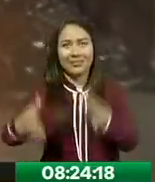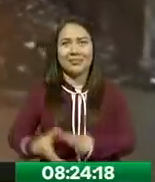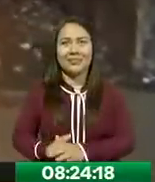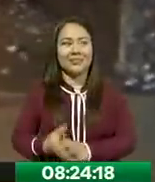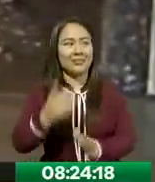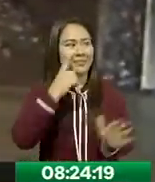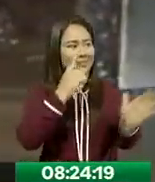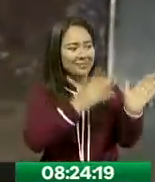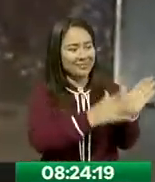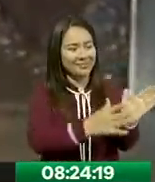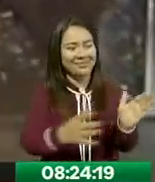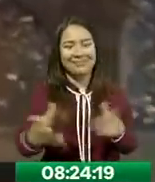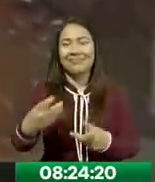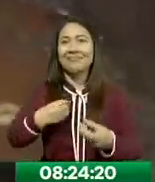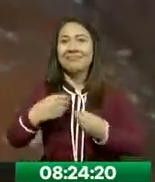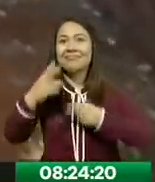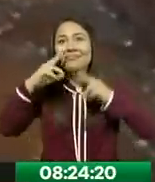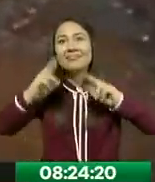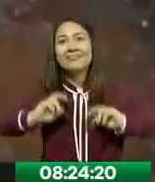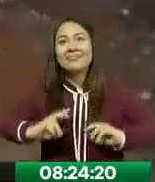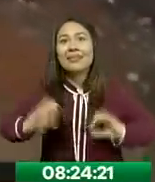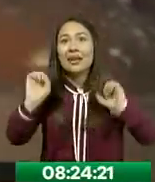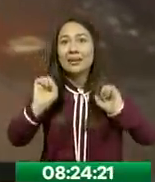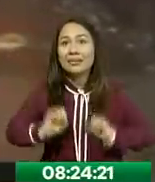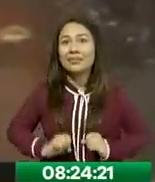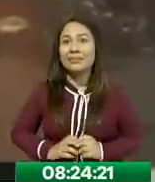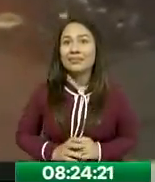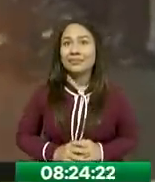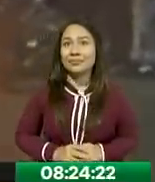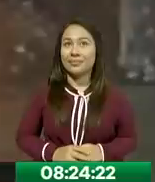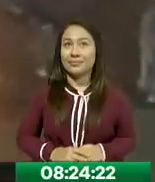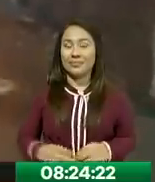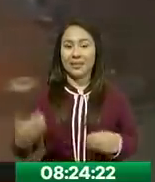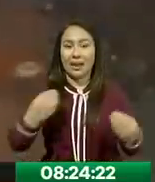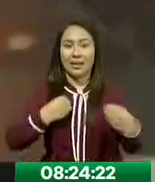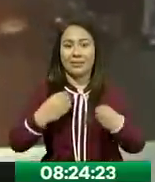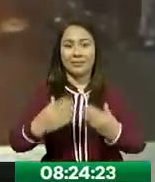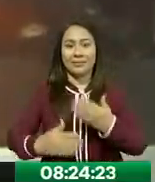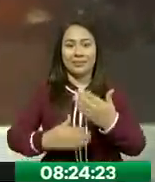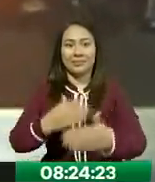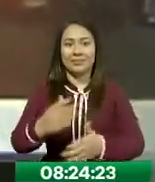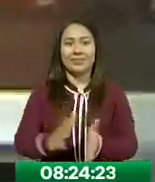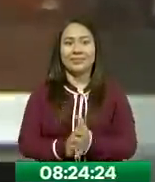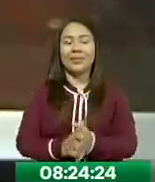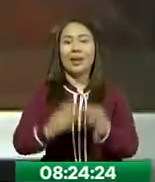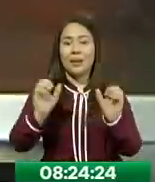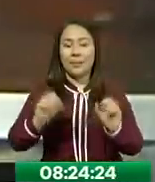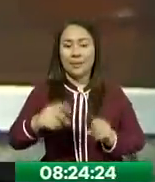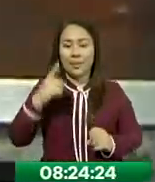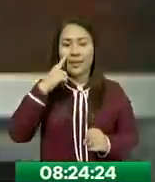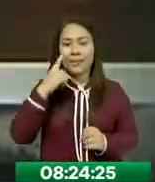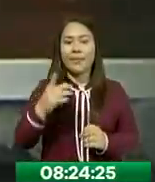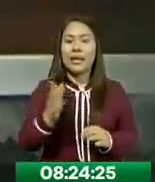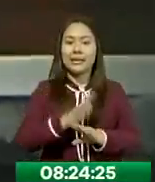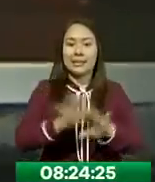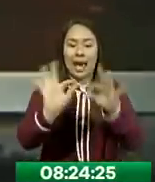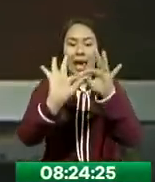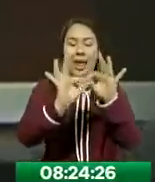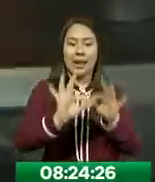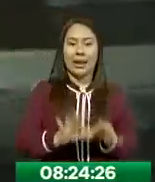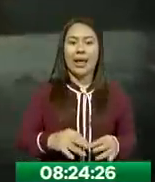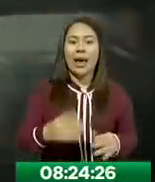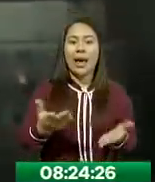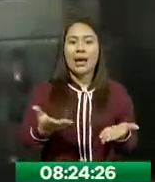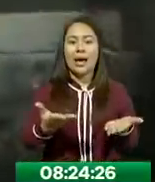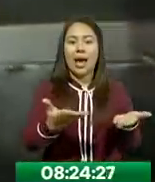encanta. Don Walter, venga para acá y cuénteme, ustedes las expectativas de venta ya se preparan, además de que se